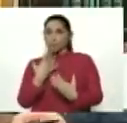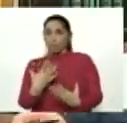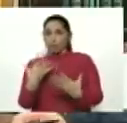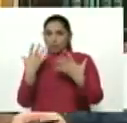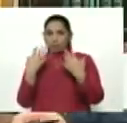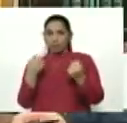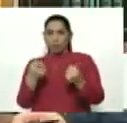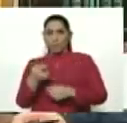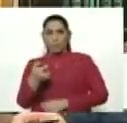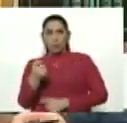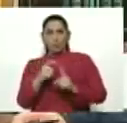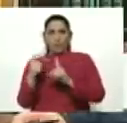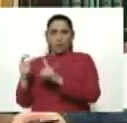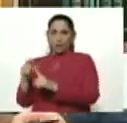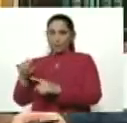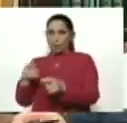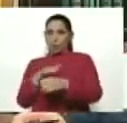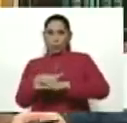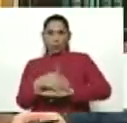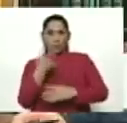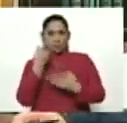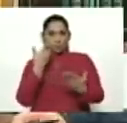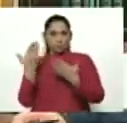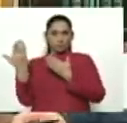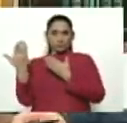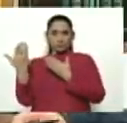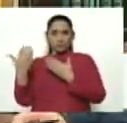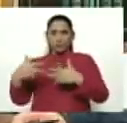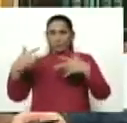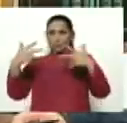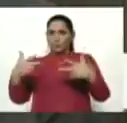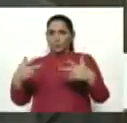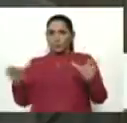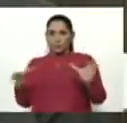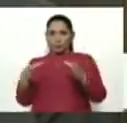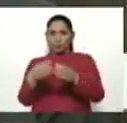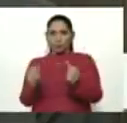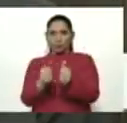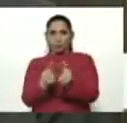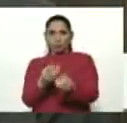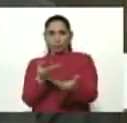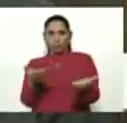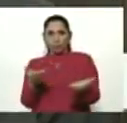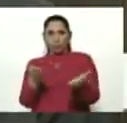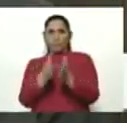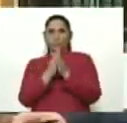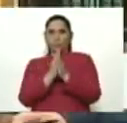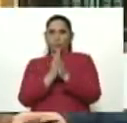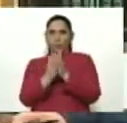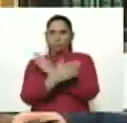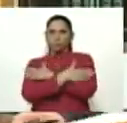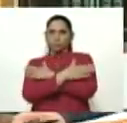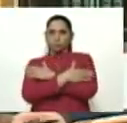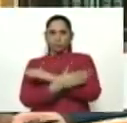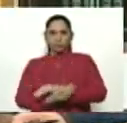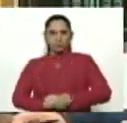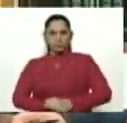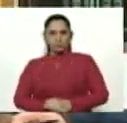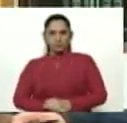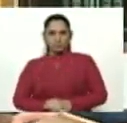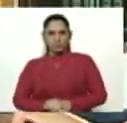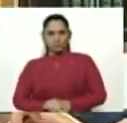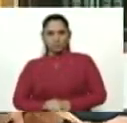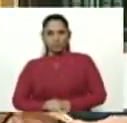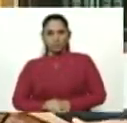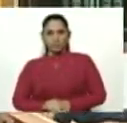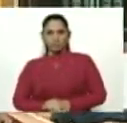pocas palabras. Jorge Rodríguez, manda este videito a las personas que se reunieron contigo. Y dale mi abrazo fraterno.